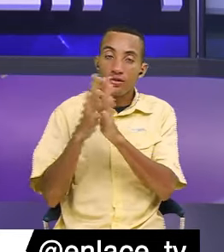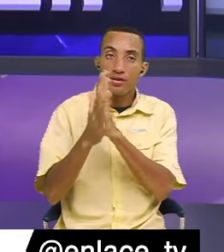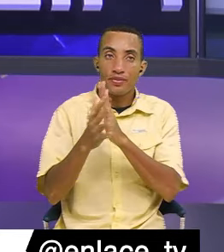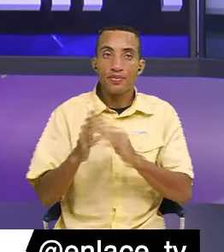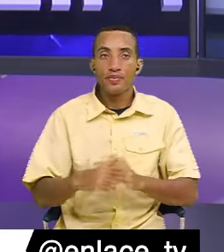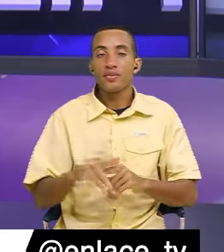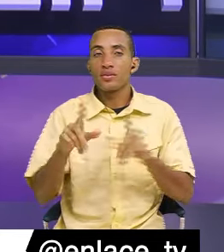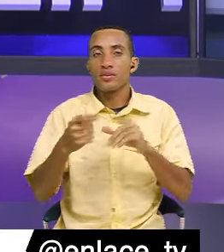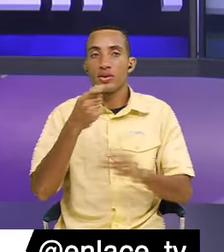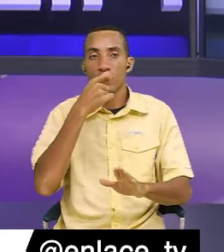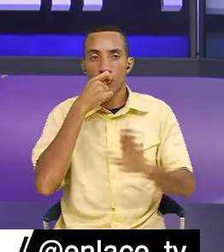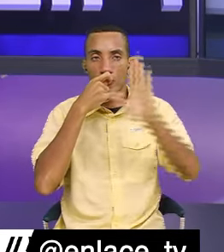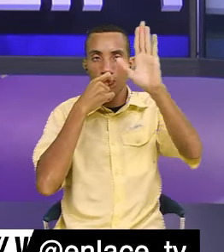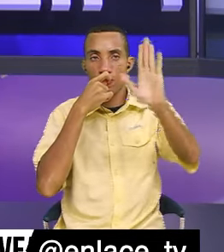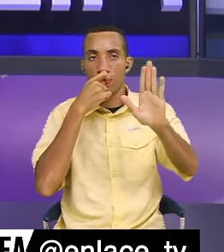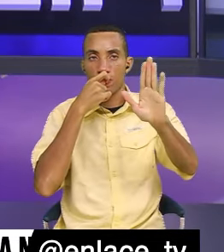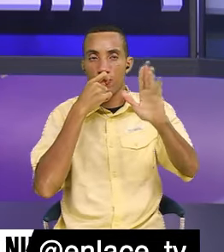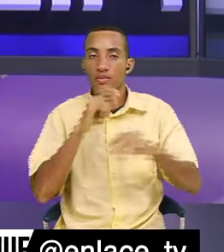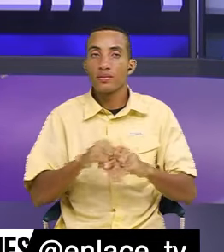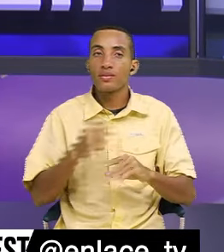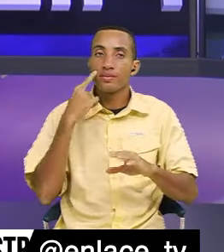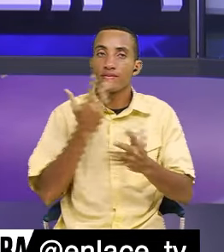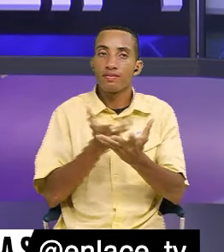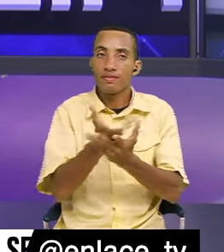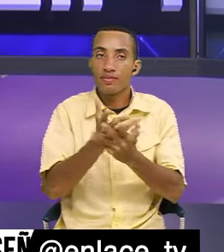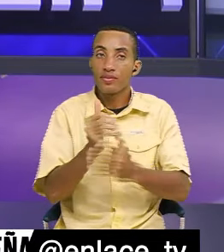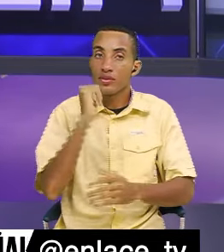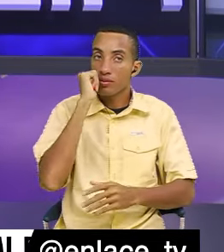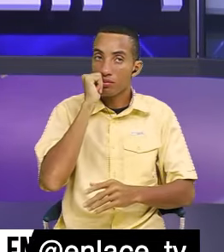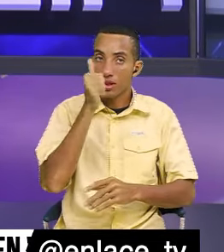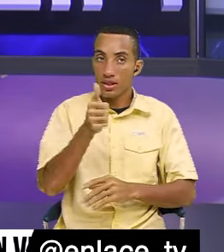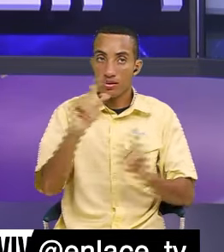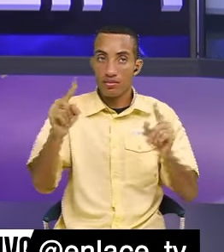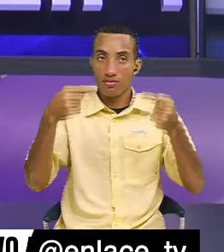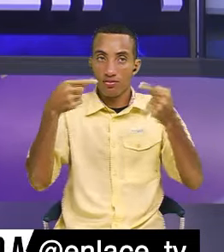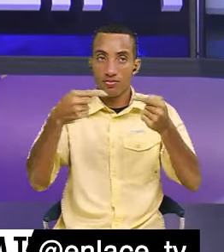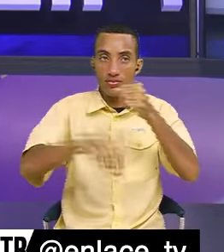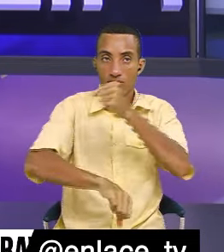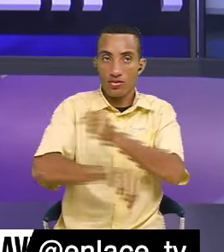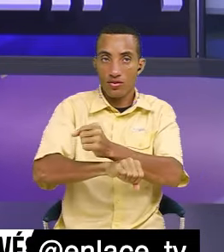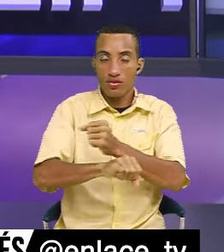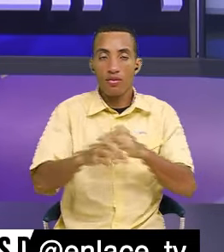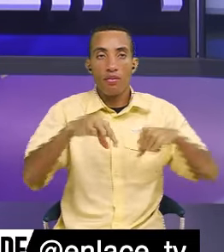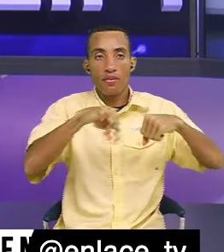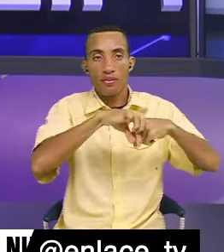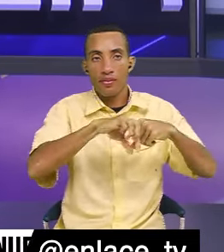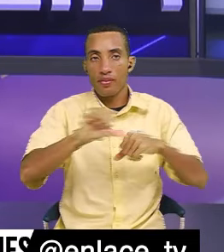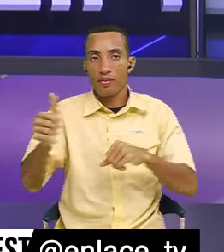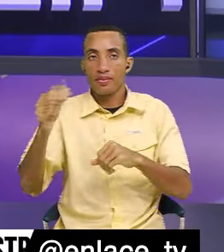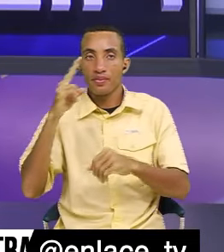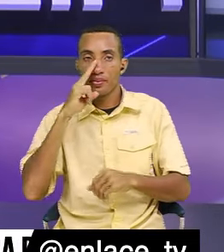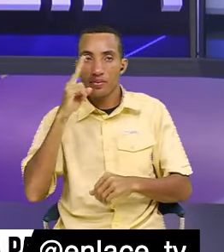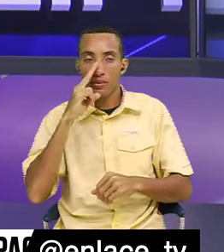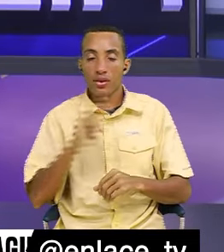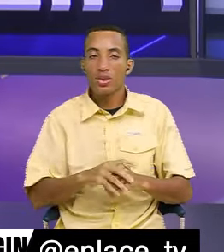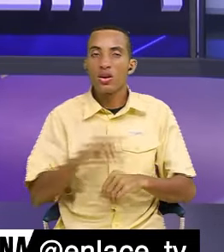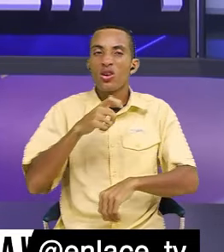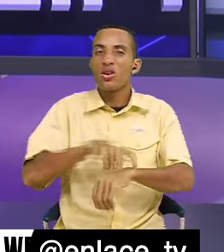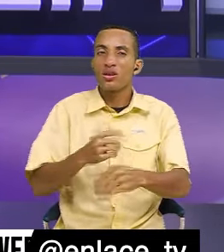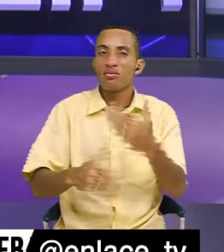entregan recomendaciones con ocasión del encuentro de fútbol mañana entre Alianza Petrolera y Atlético Nacional, previsto para las 8 de la